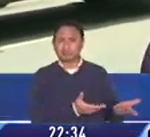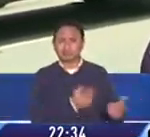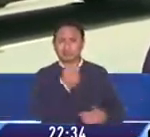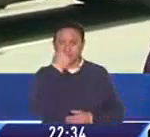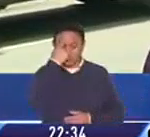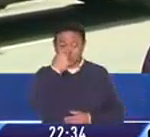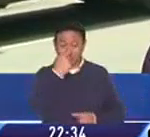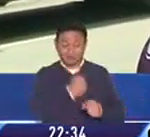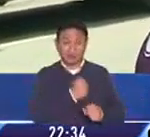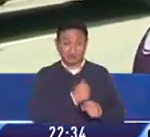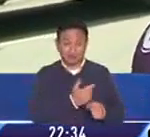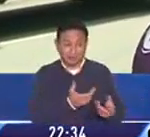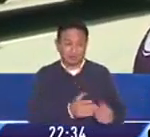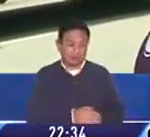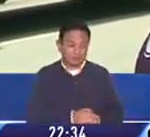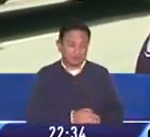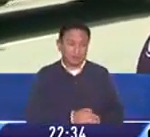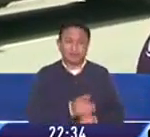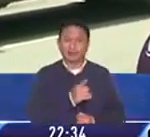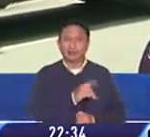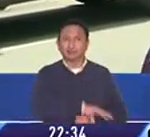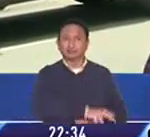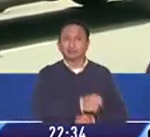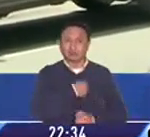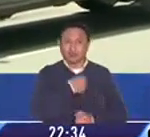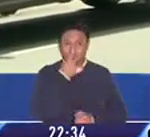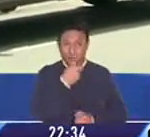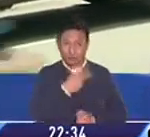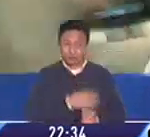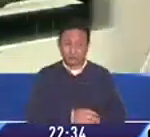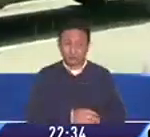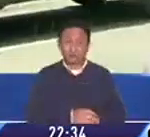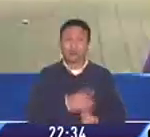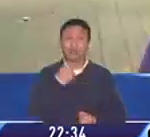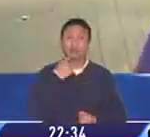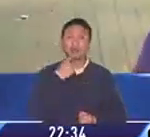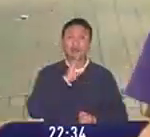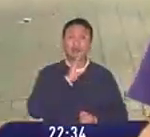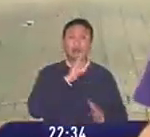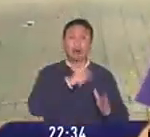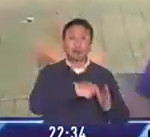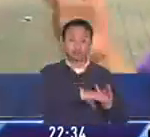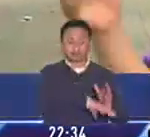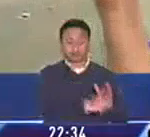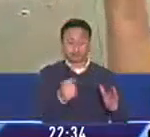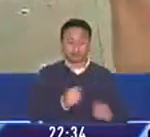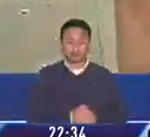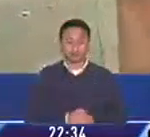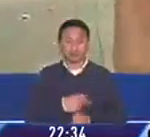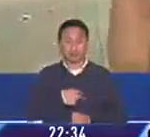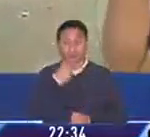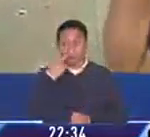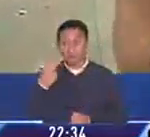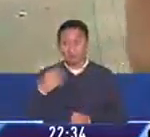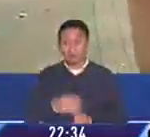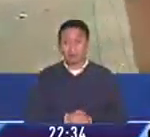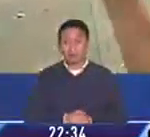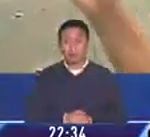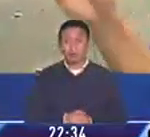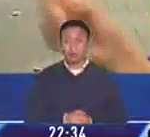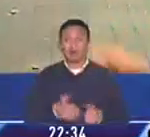que están haciendo algo. Igual yo he visto, ¿no? A nivel de medidores, la misma historia. Llevan en carros porque también se roban las tapas